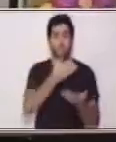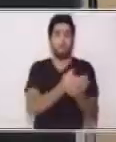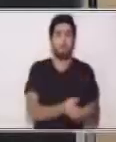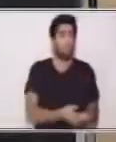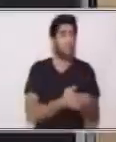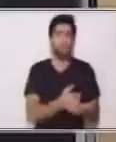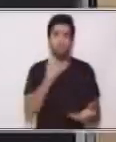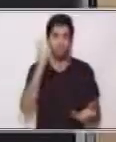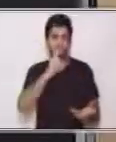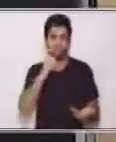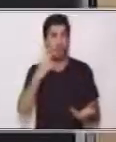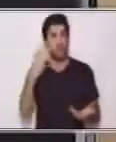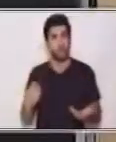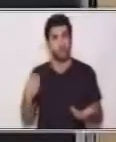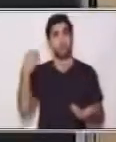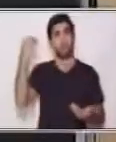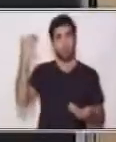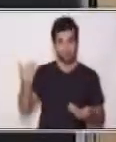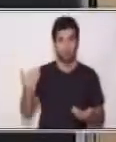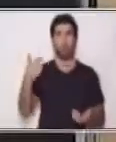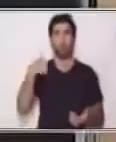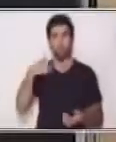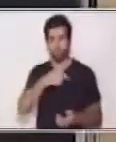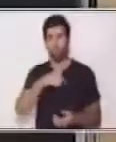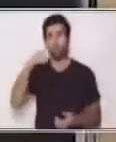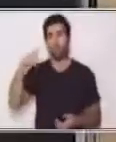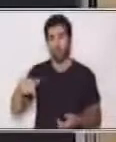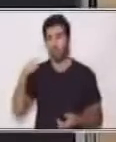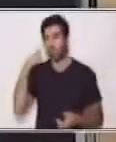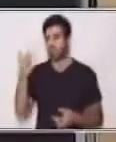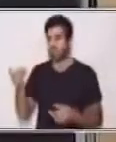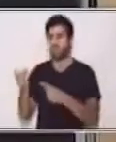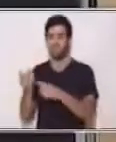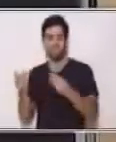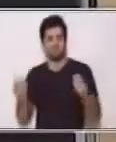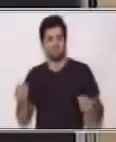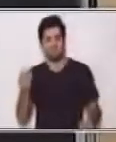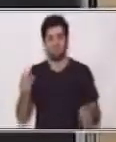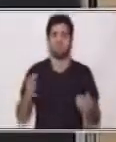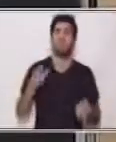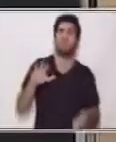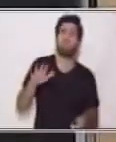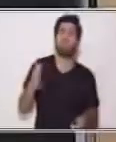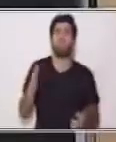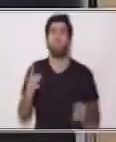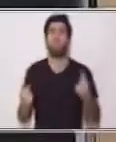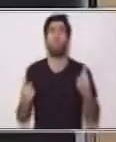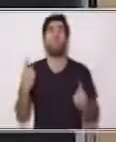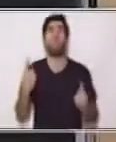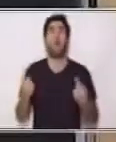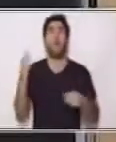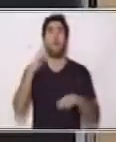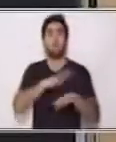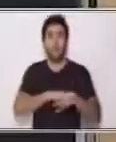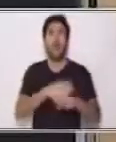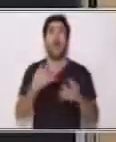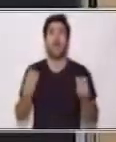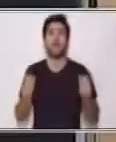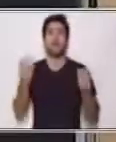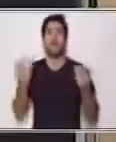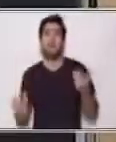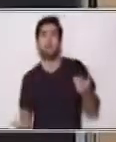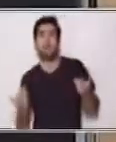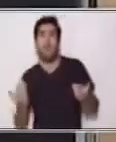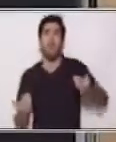y vamos a estimar cuál tiene mayor peso. Aquí sí que te muestro ambas piedras. Observa. Muy